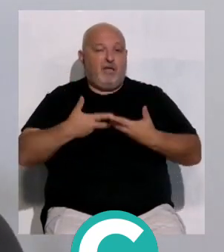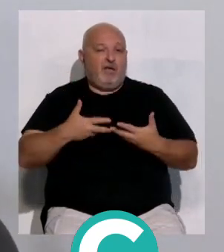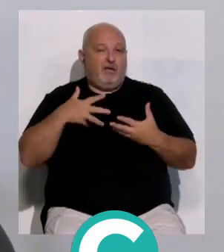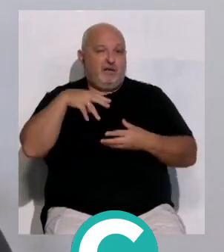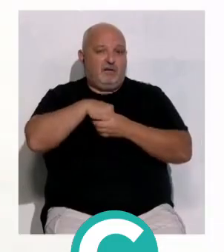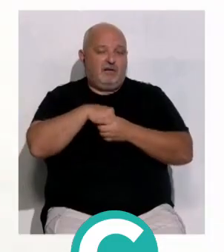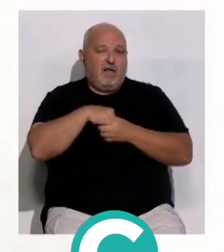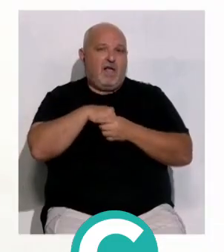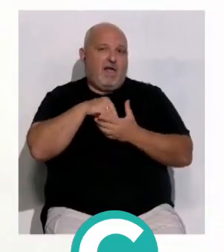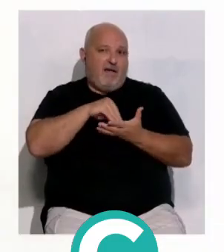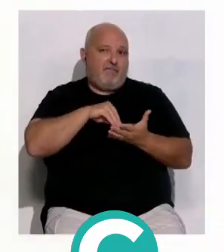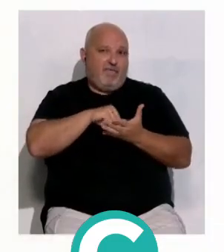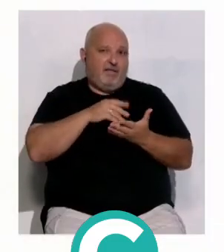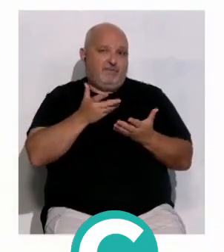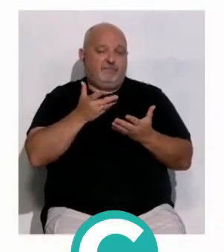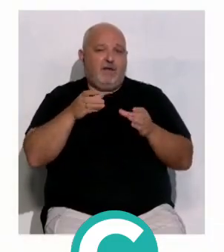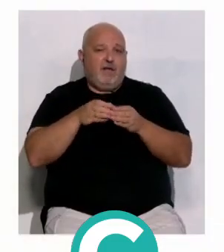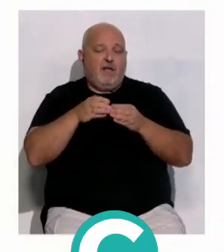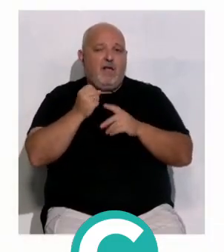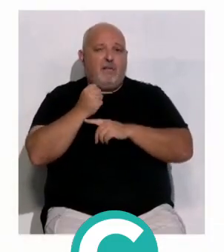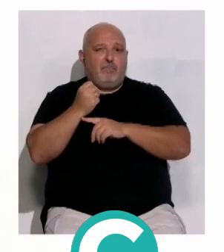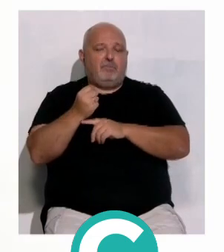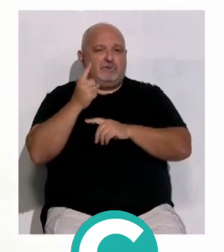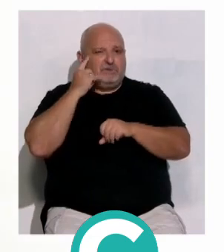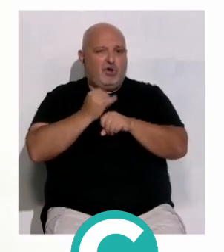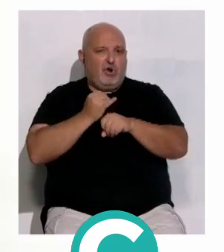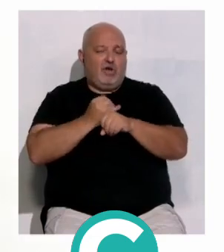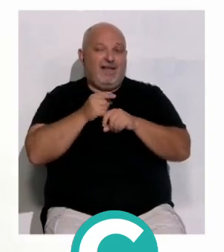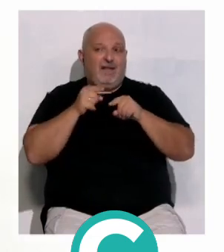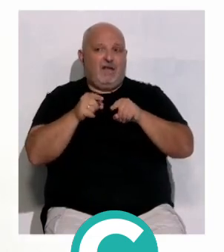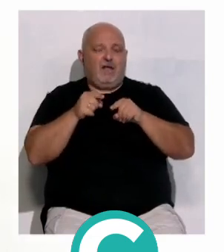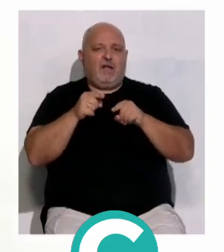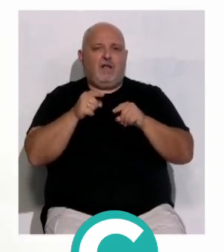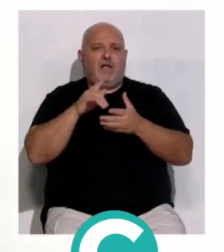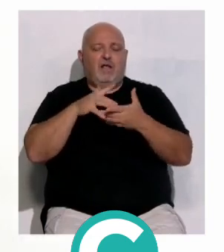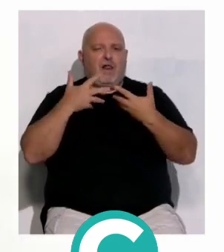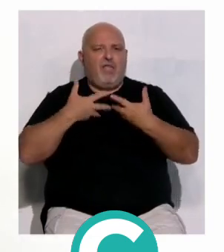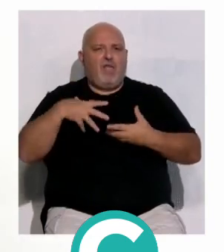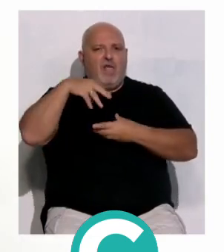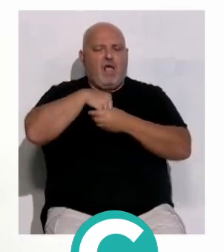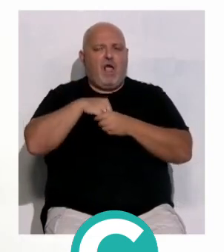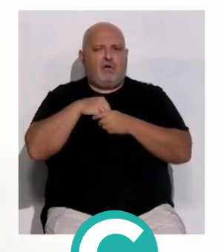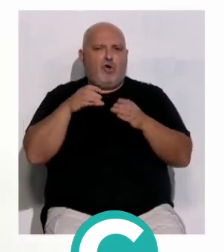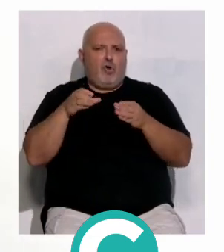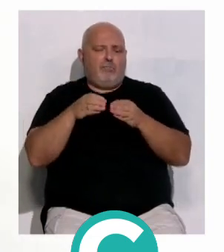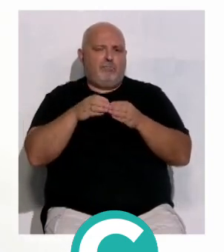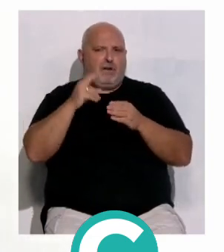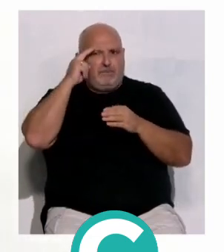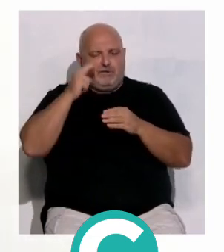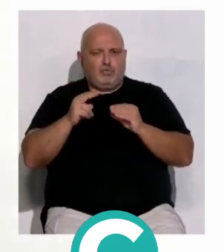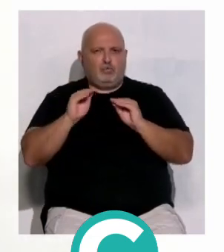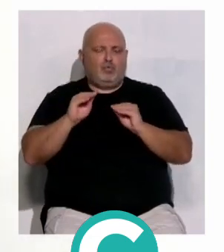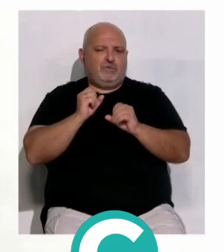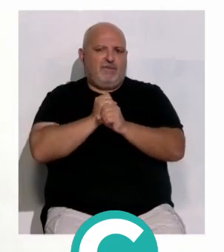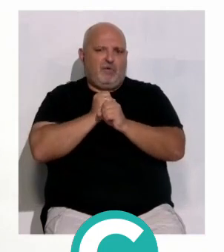también tenemos a veces un equipo de apoyo de psicólogos, pues esas sesiones de relajación las realizan ellos, bueno, pues por respetar un poco también